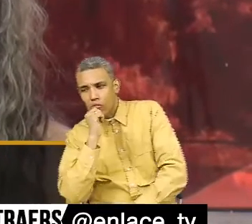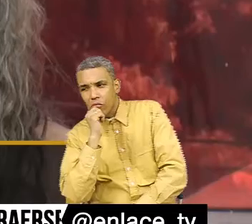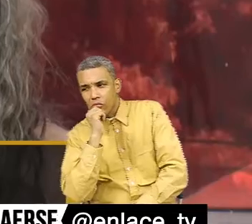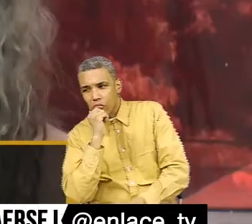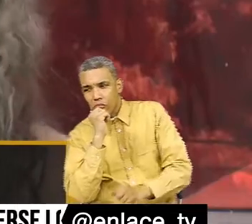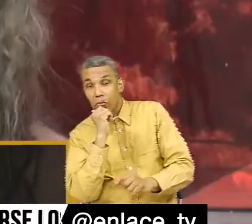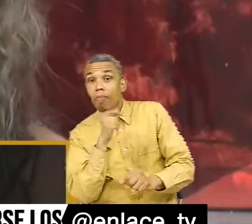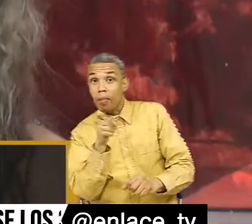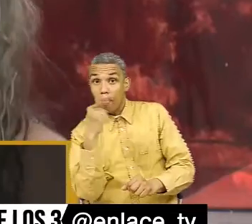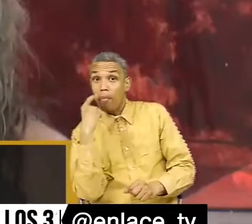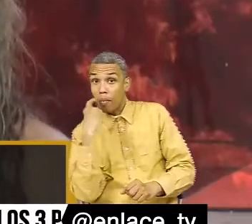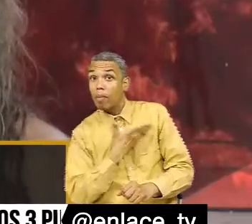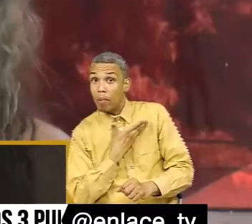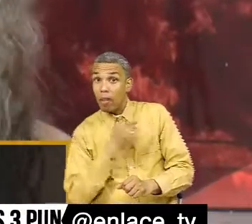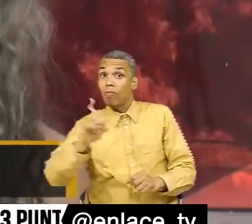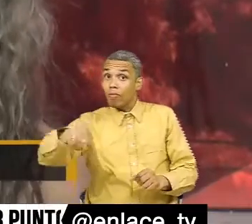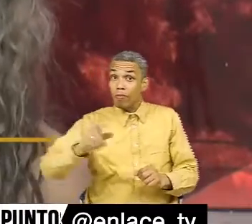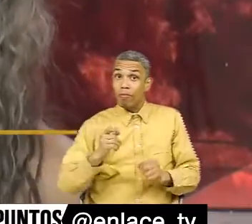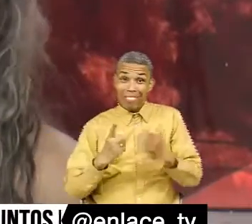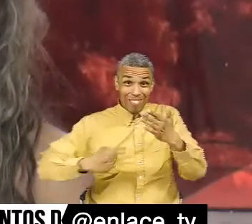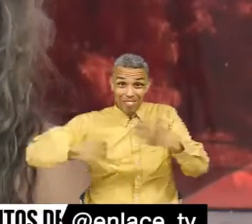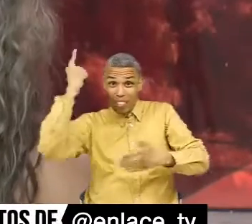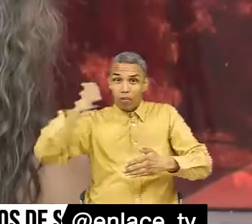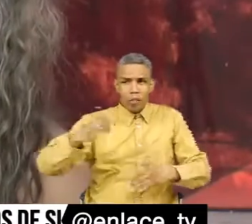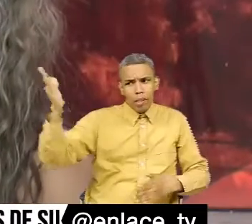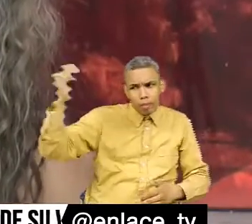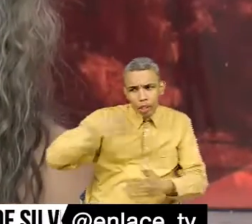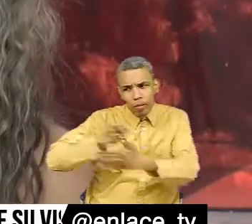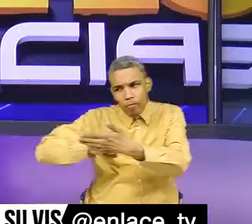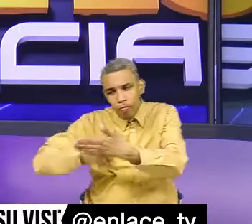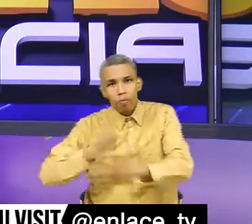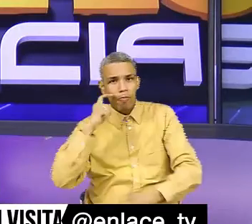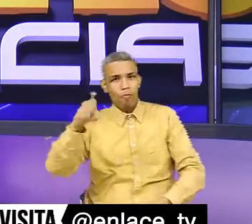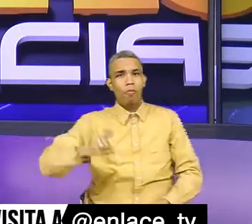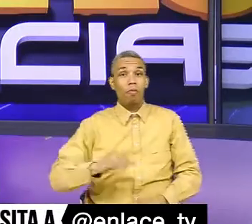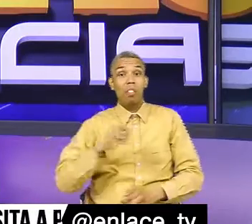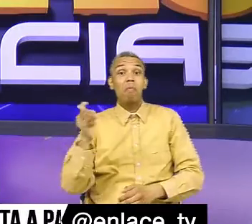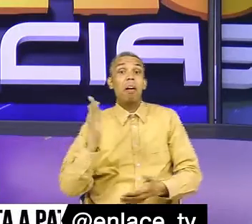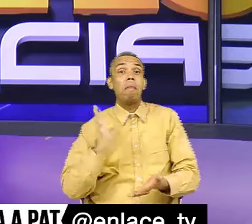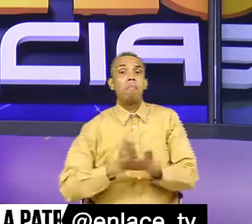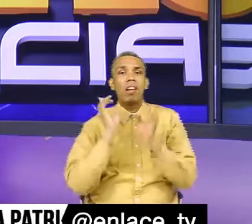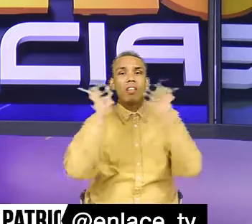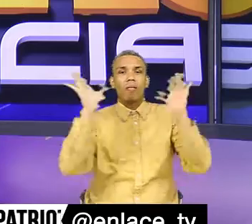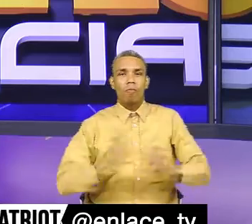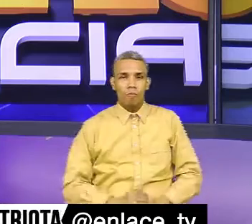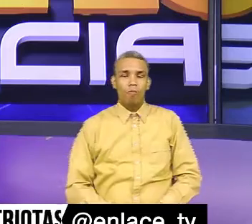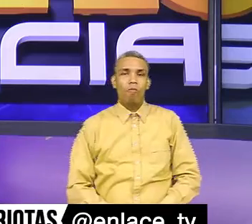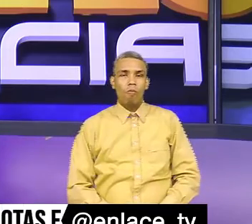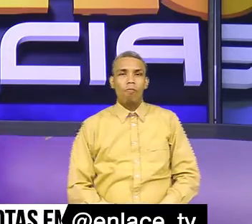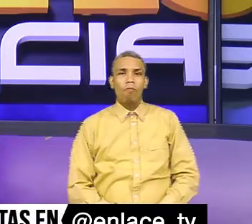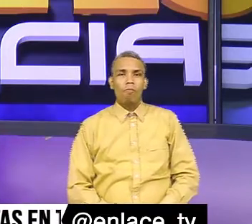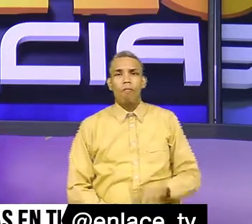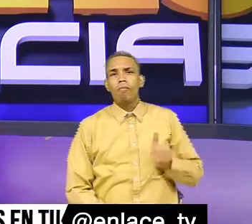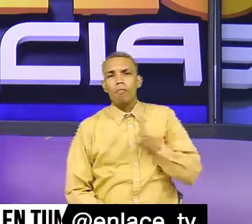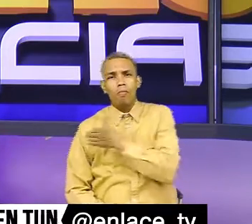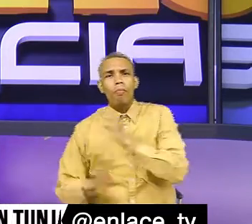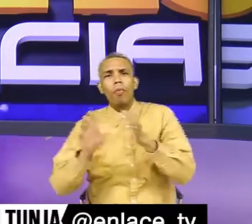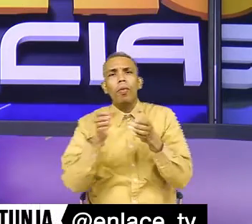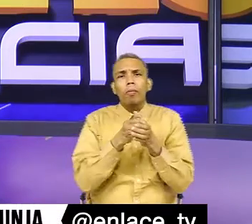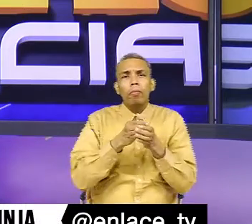que las situaciones se nos conviertan en problemas más grandes. En otras noticias, Credos asegura que fuerzas